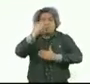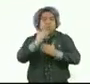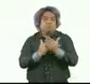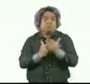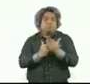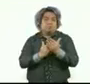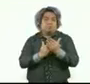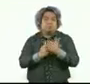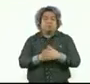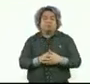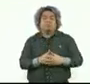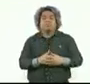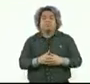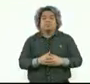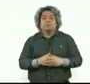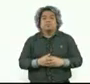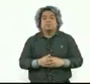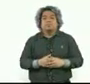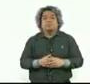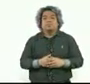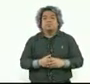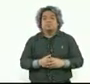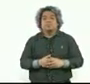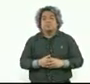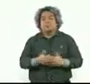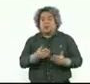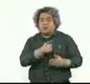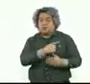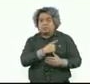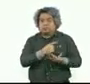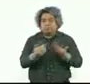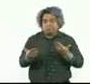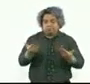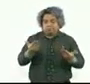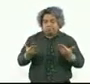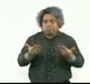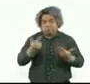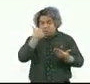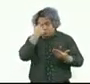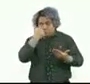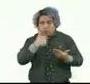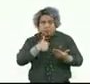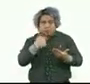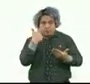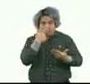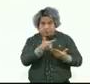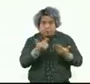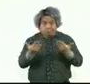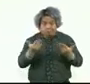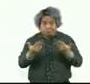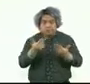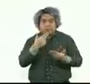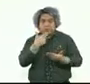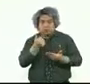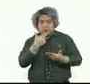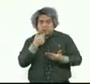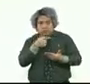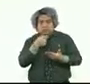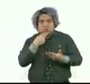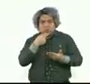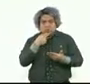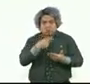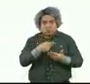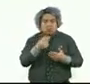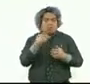días. Siguiente. Como un comparativo, y esta gráfica para mí es muy útil, de la diferencia que hace